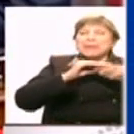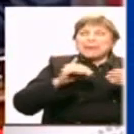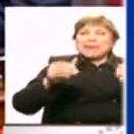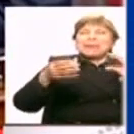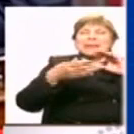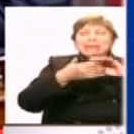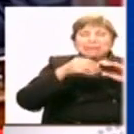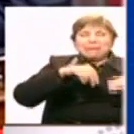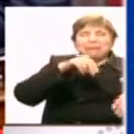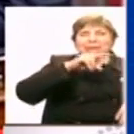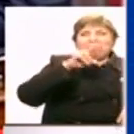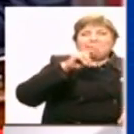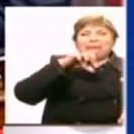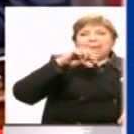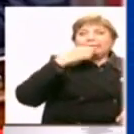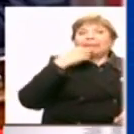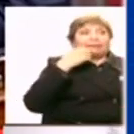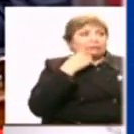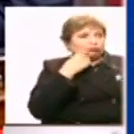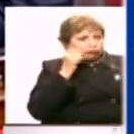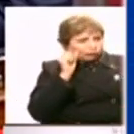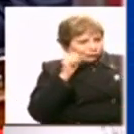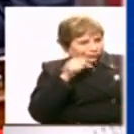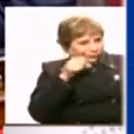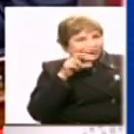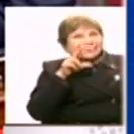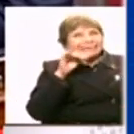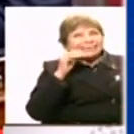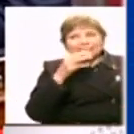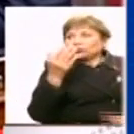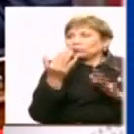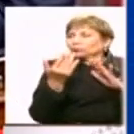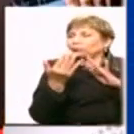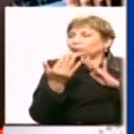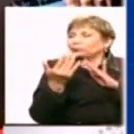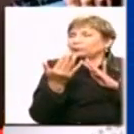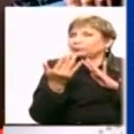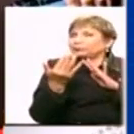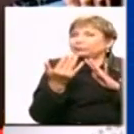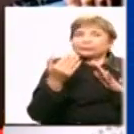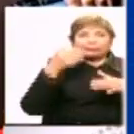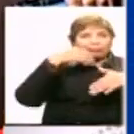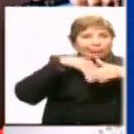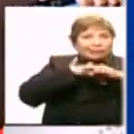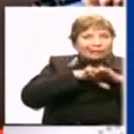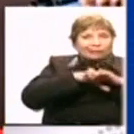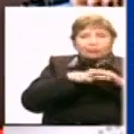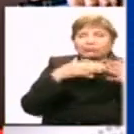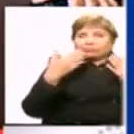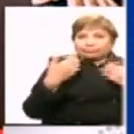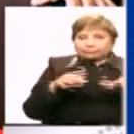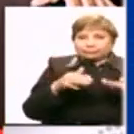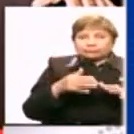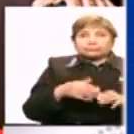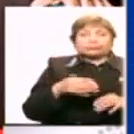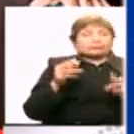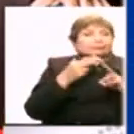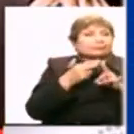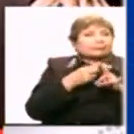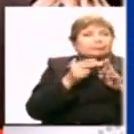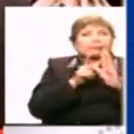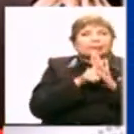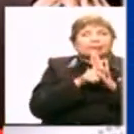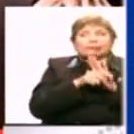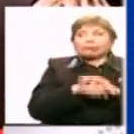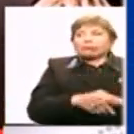hartos que sobre pretexto de organizaciones políticas se quiera dictar una agenda. O sea, no vamos a estar obedeciendo pues chats que nos digan